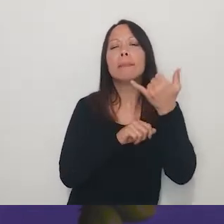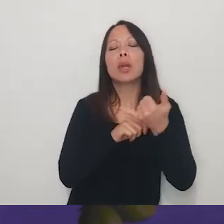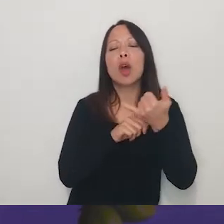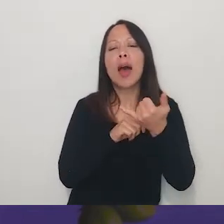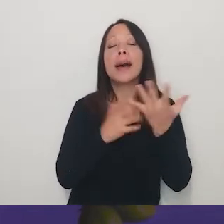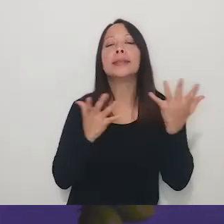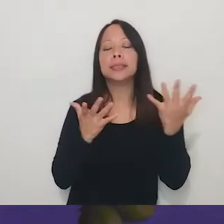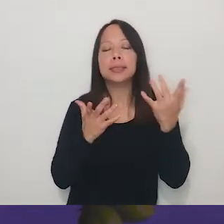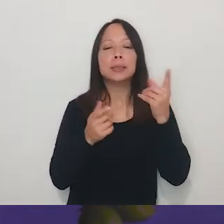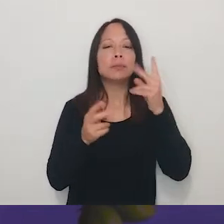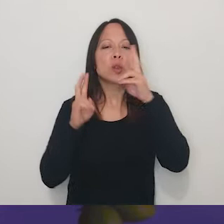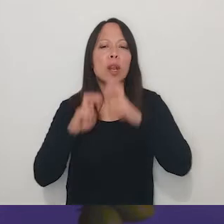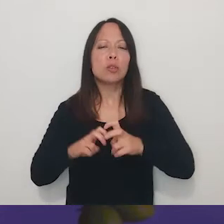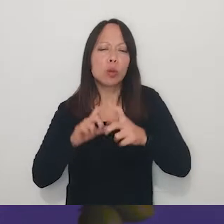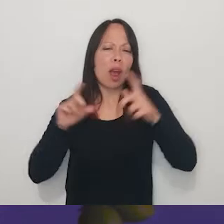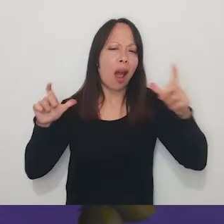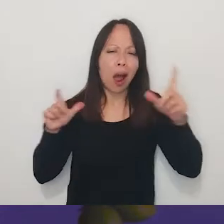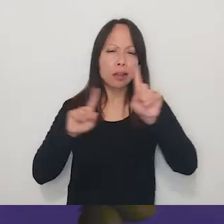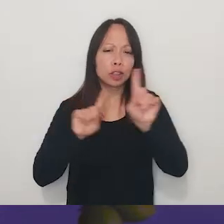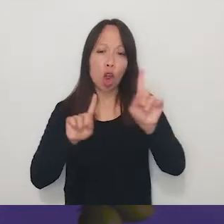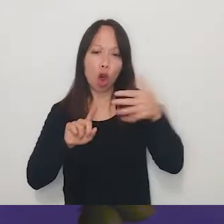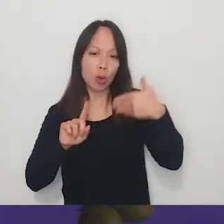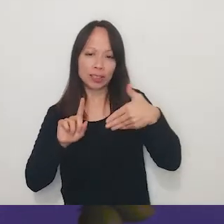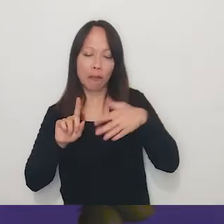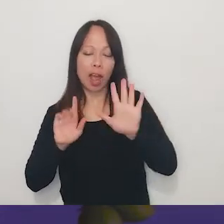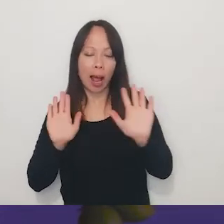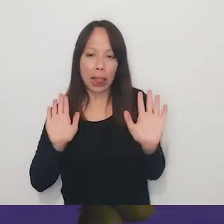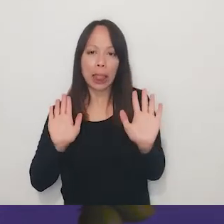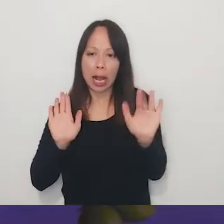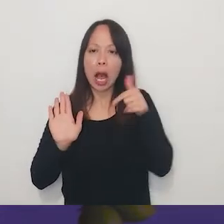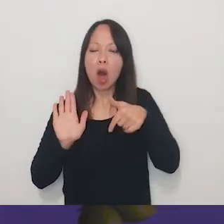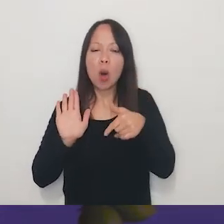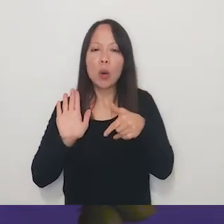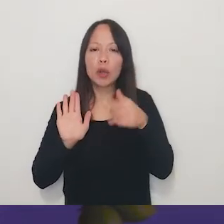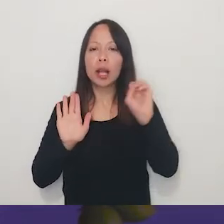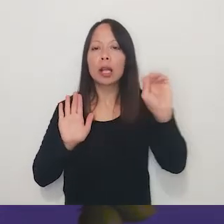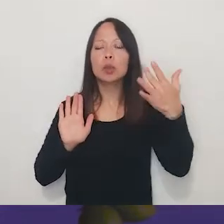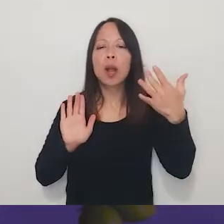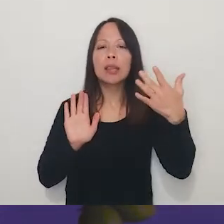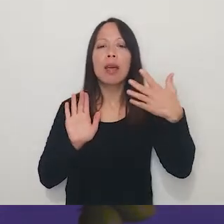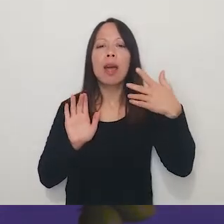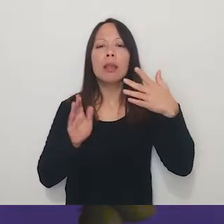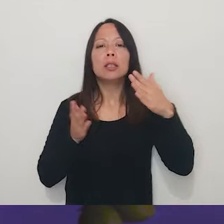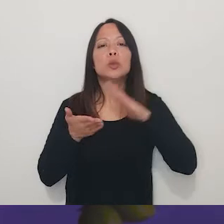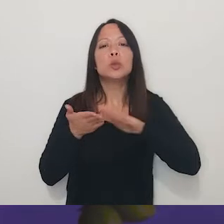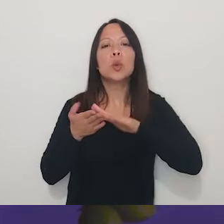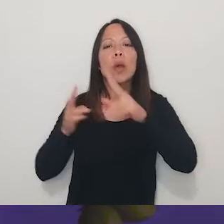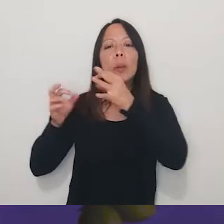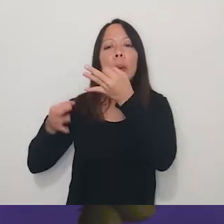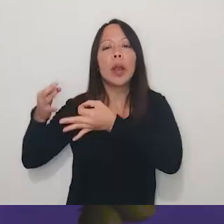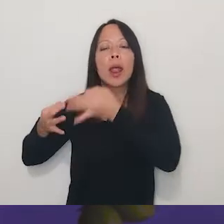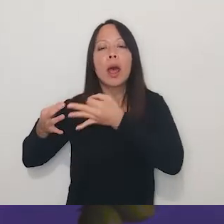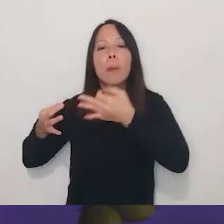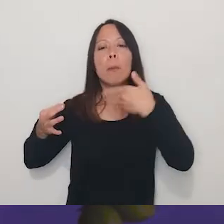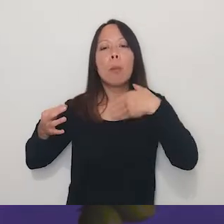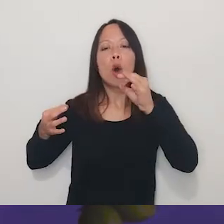esa mutación. Nunca ir a un estudio más grande si no hace falta. Y hoy en día la mayoría de los estudios